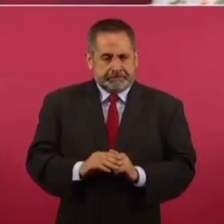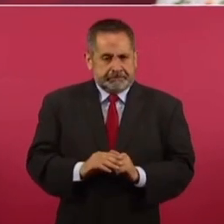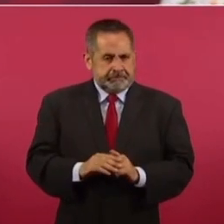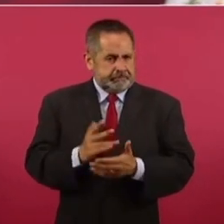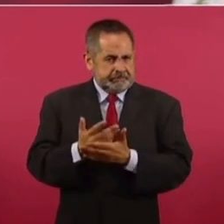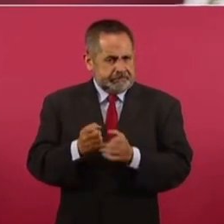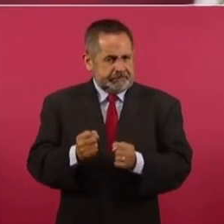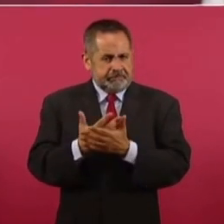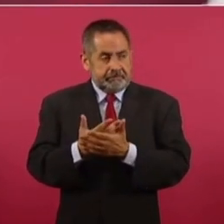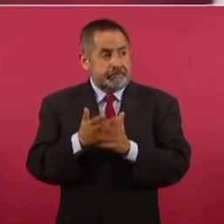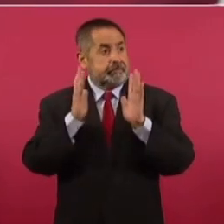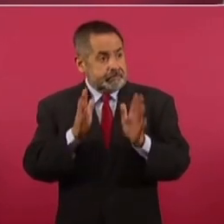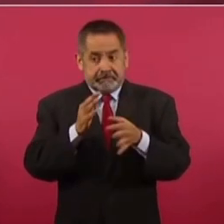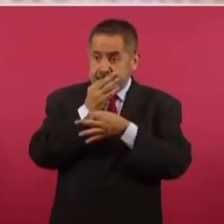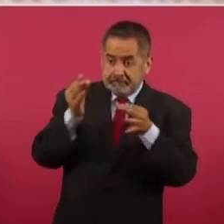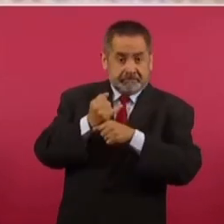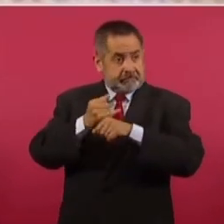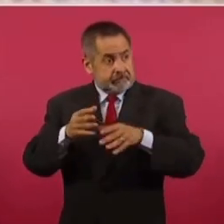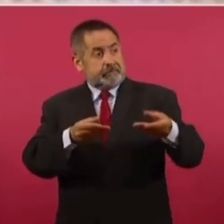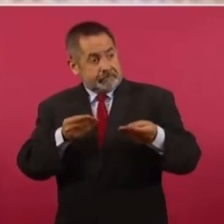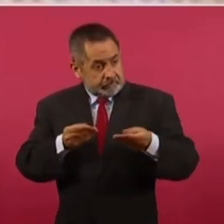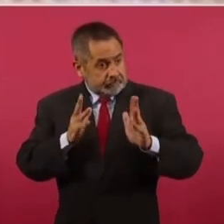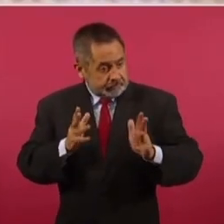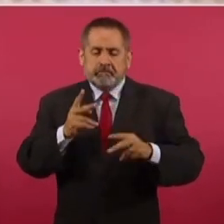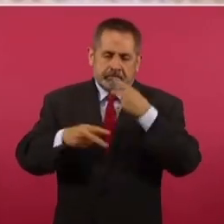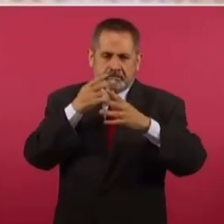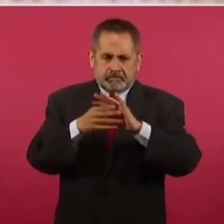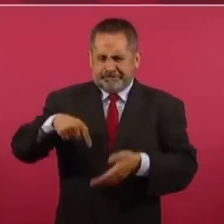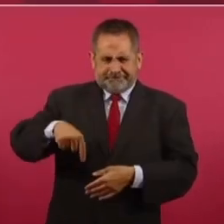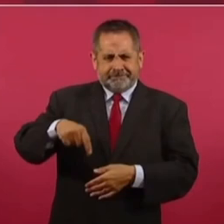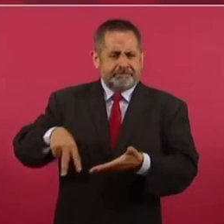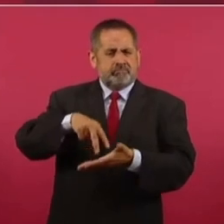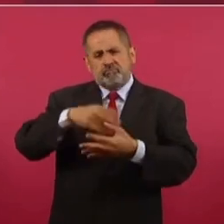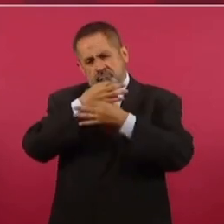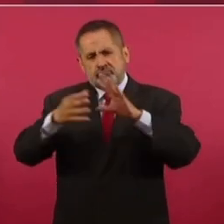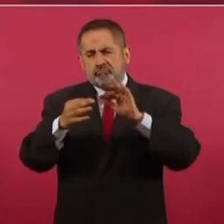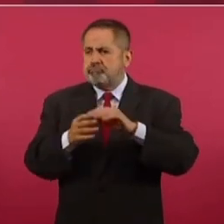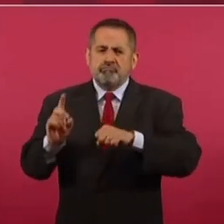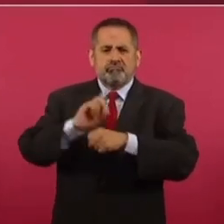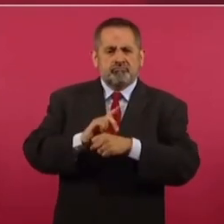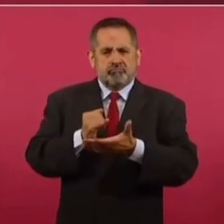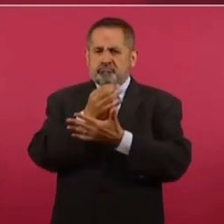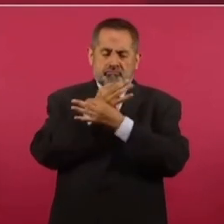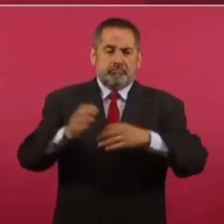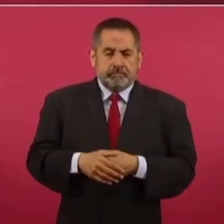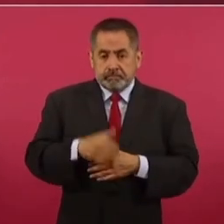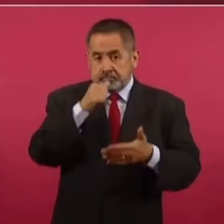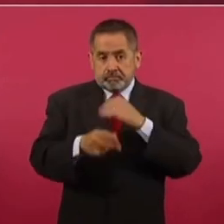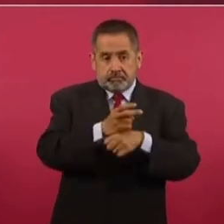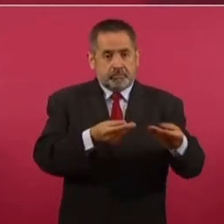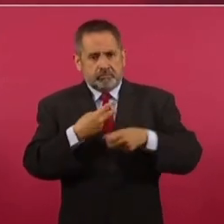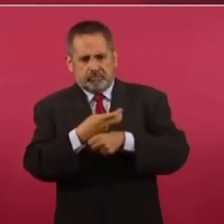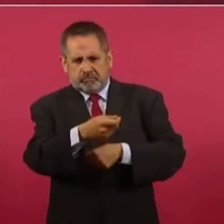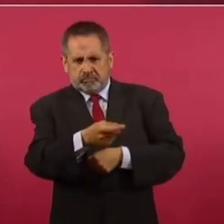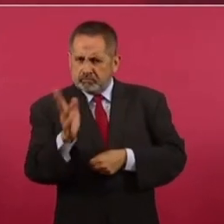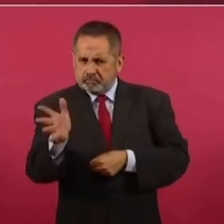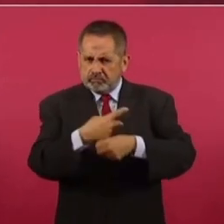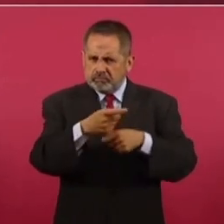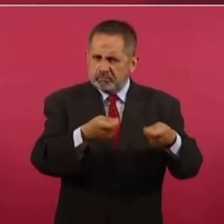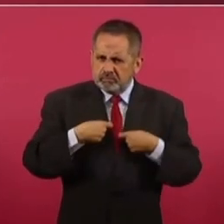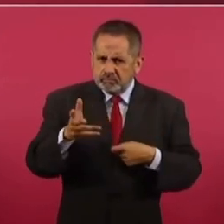Mejor, una vez que ya tengamos todos los elementos, vamos aquí a fijar nuestra postura. ¿No ha recibido usted la invitación todavía o